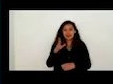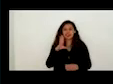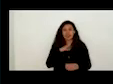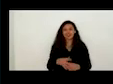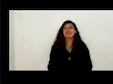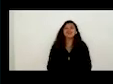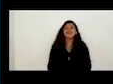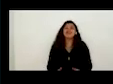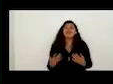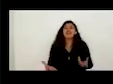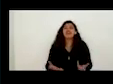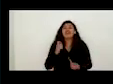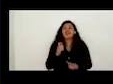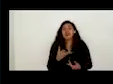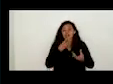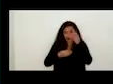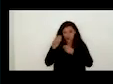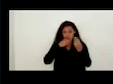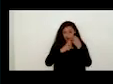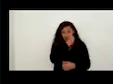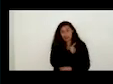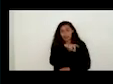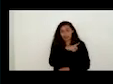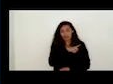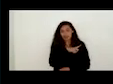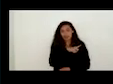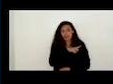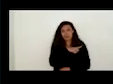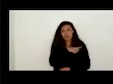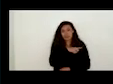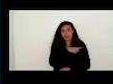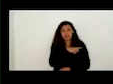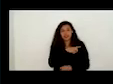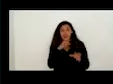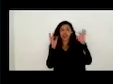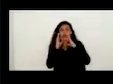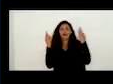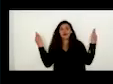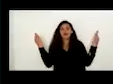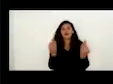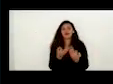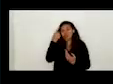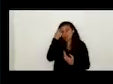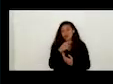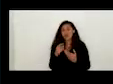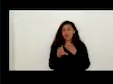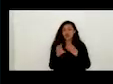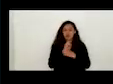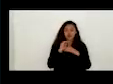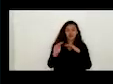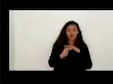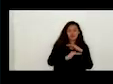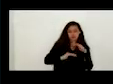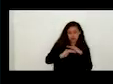Por lo tanto, una alimentación saludable, si la vemos desde esta forma, como un platillo muy básico de